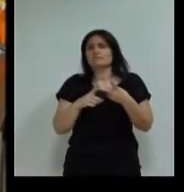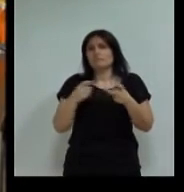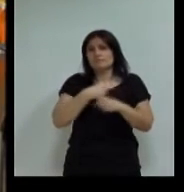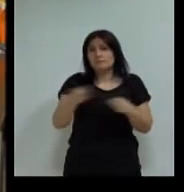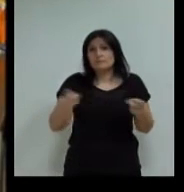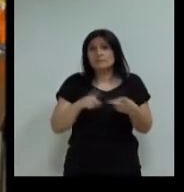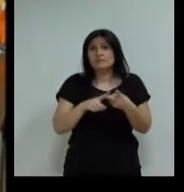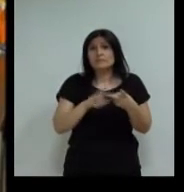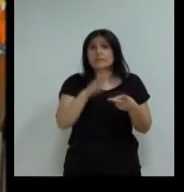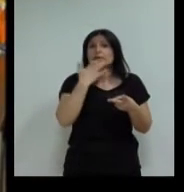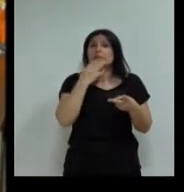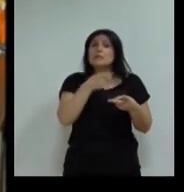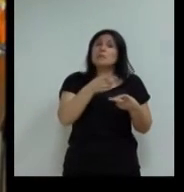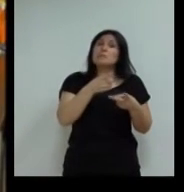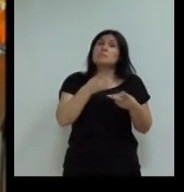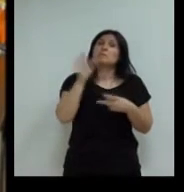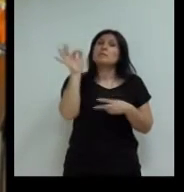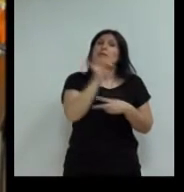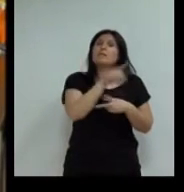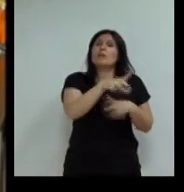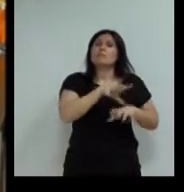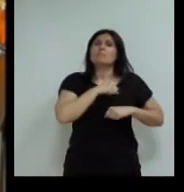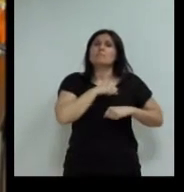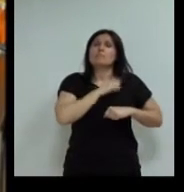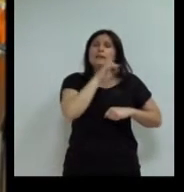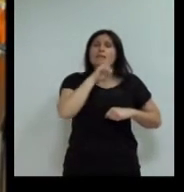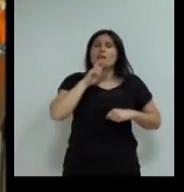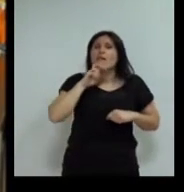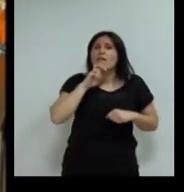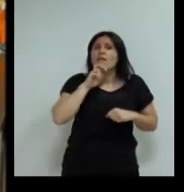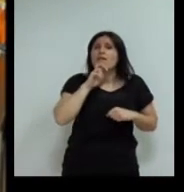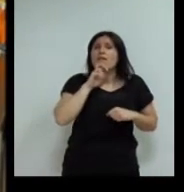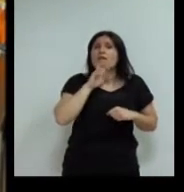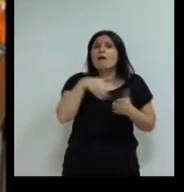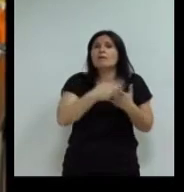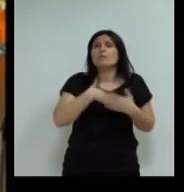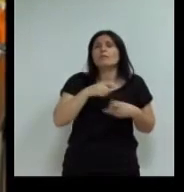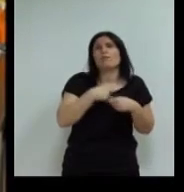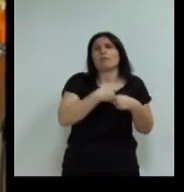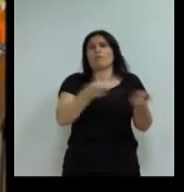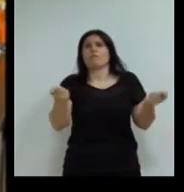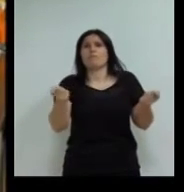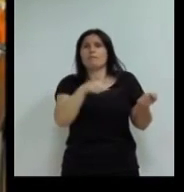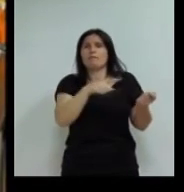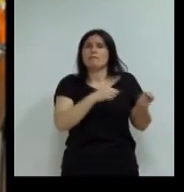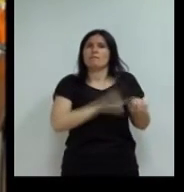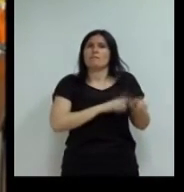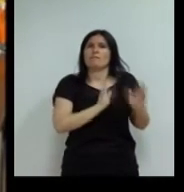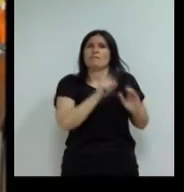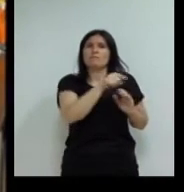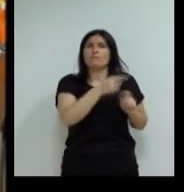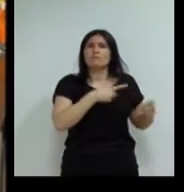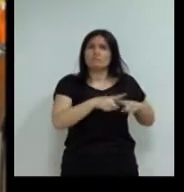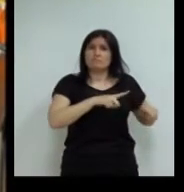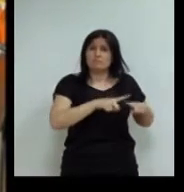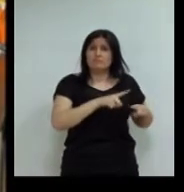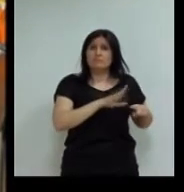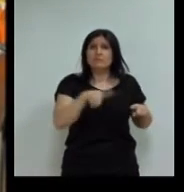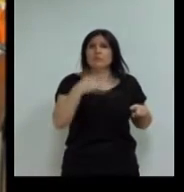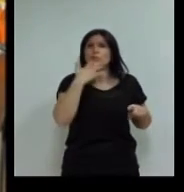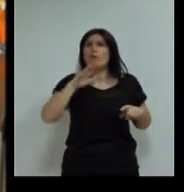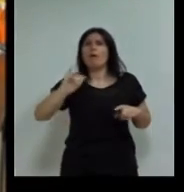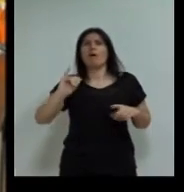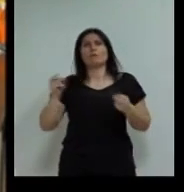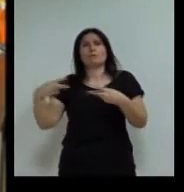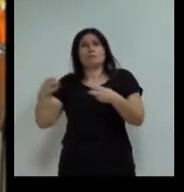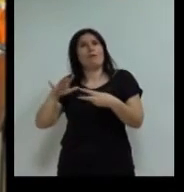derechos de una película a X años en los que ellos los tienen. Por lo tanto, tú no puedes tener aunque tengas esa película audiodescrita y subtitulada, no la puedes